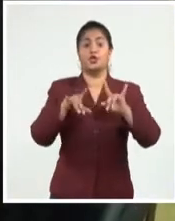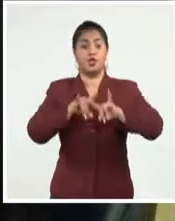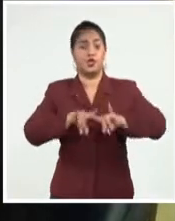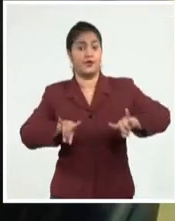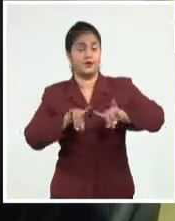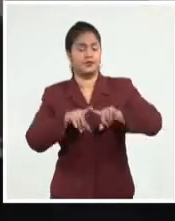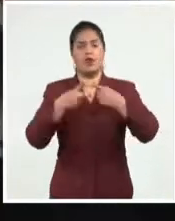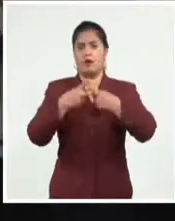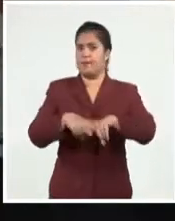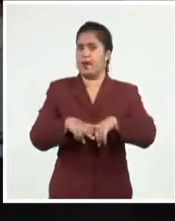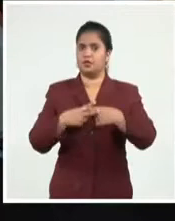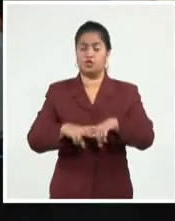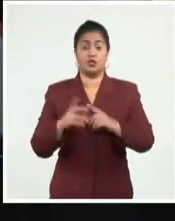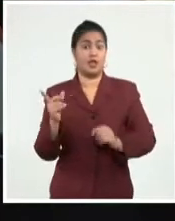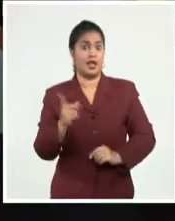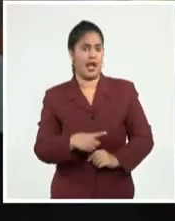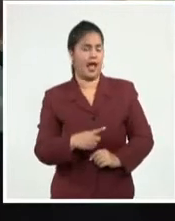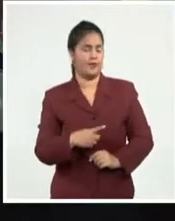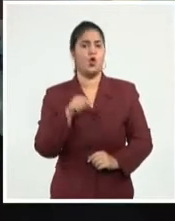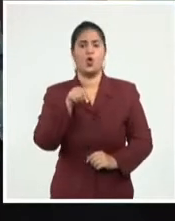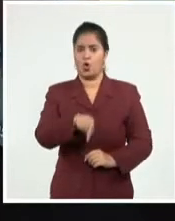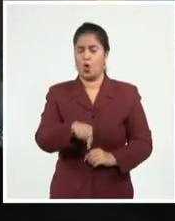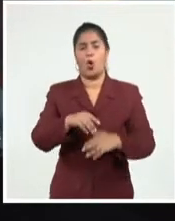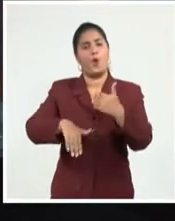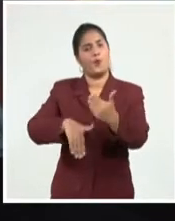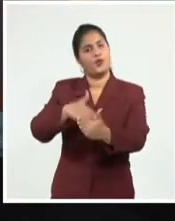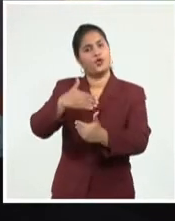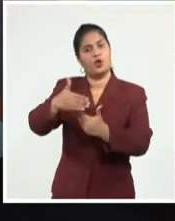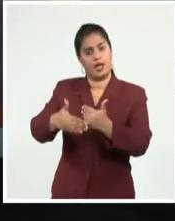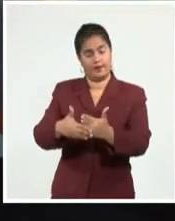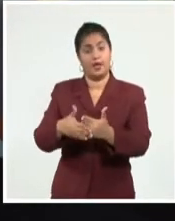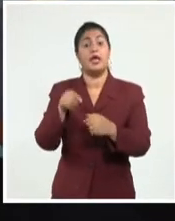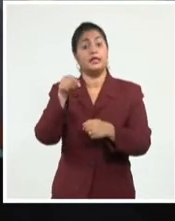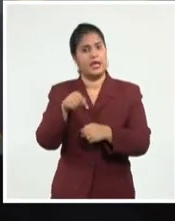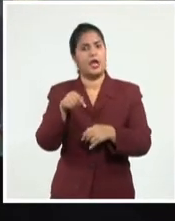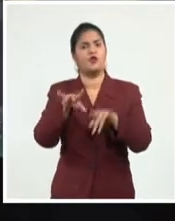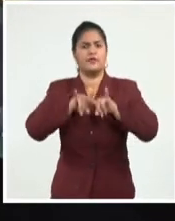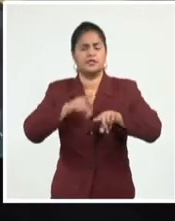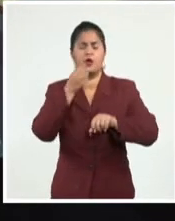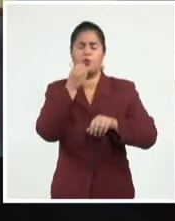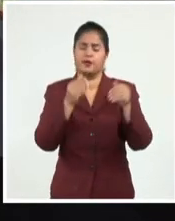solución inmediata de esos problemas, lo que ha conllevado a insatisfacciones de la población.